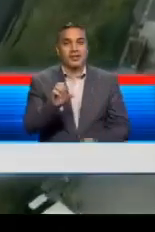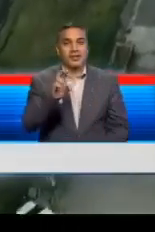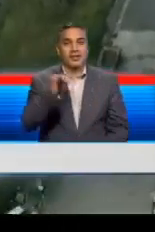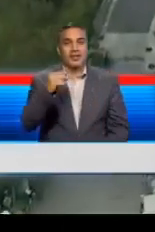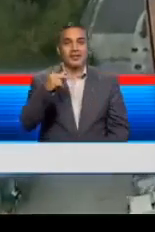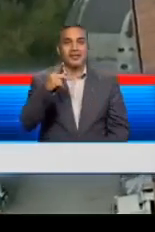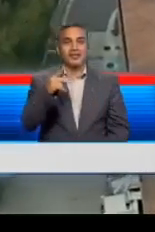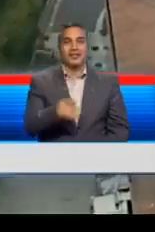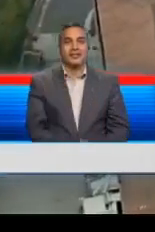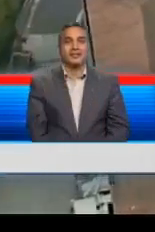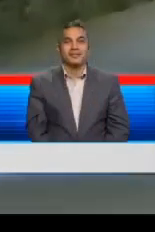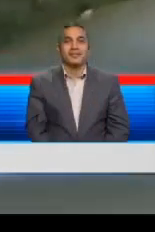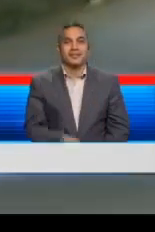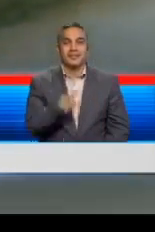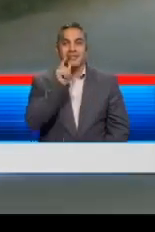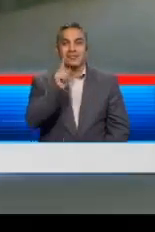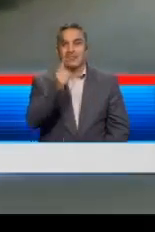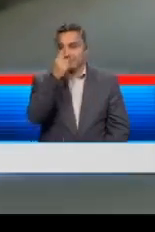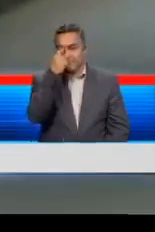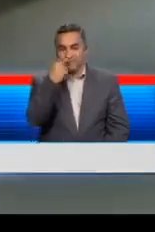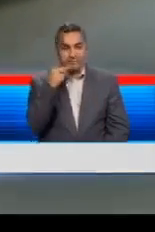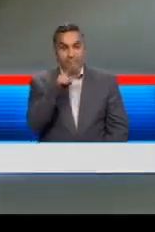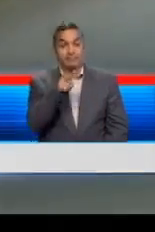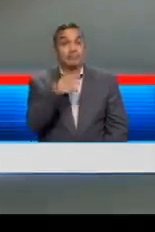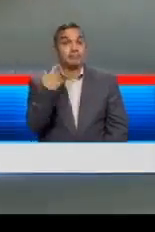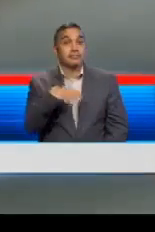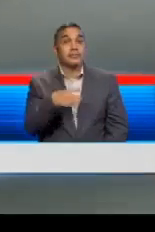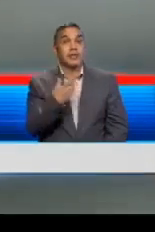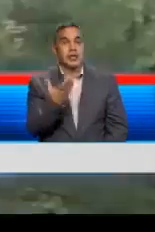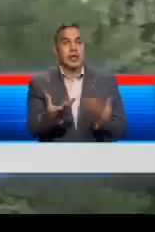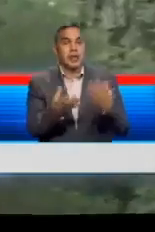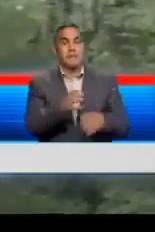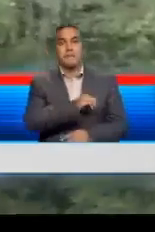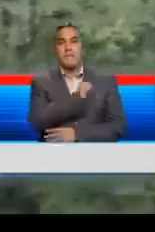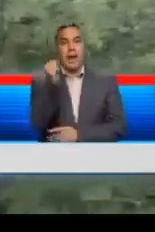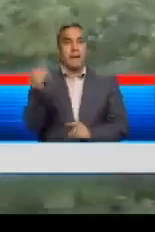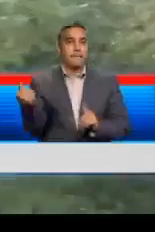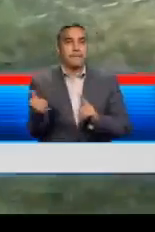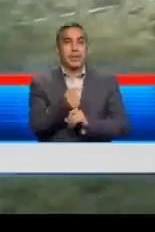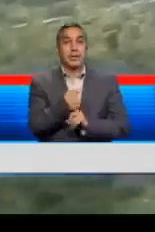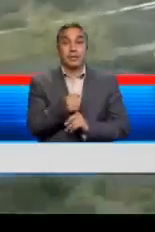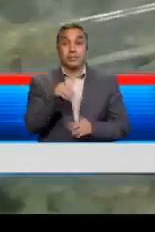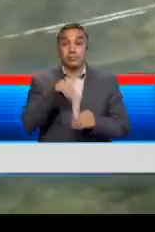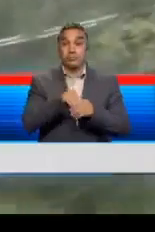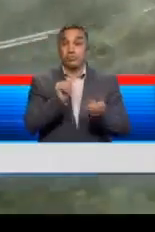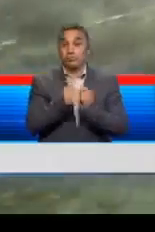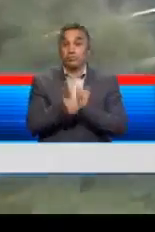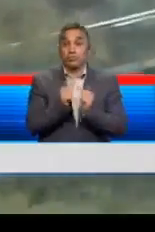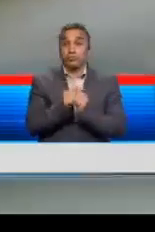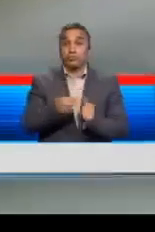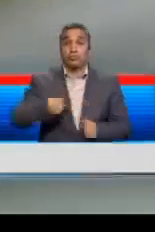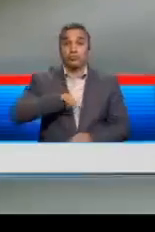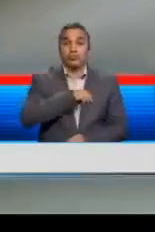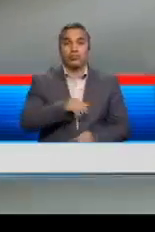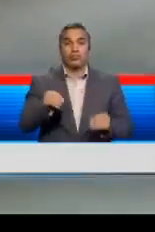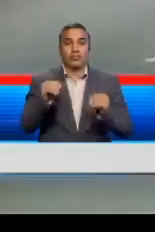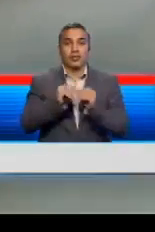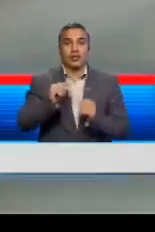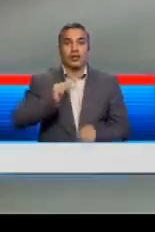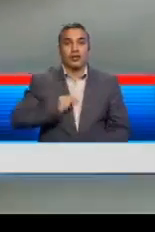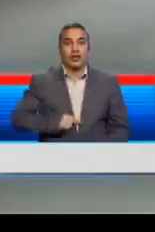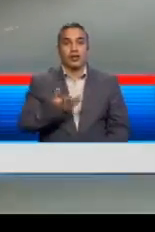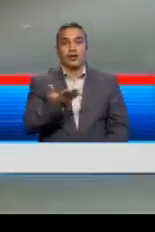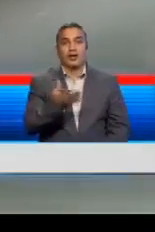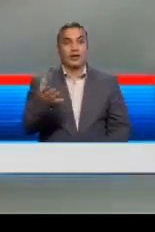Sepp Kuss, quienes se perfilan como favoritos para llevarse la gran vuelta. En nuestro segmento de deportes tendremos más detalles de